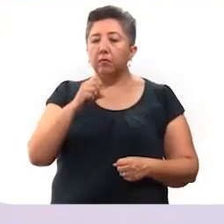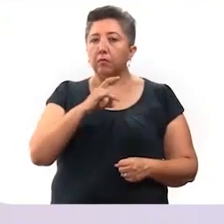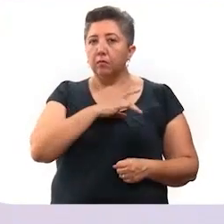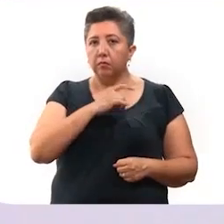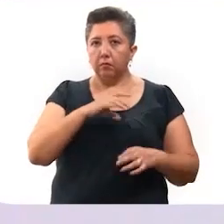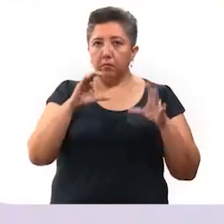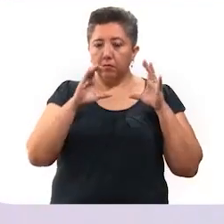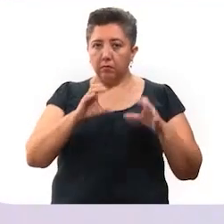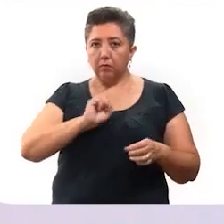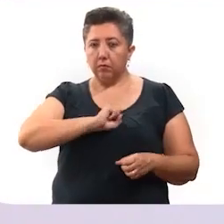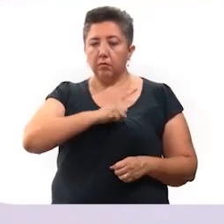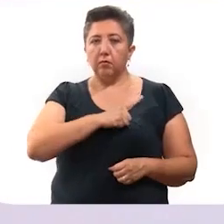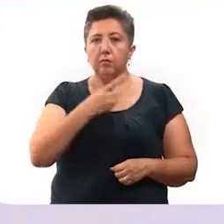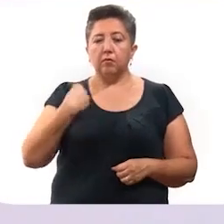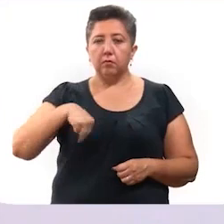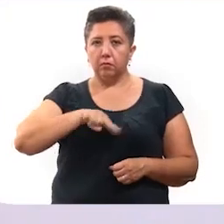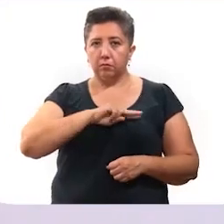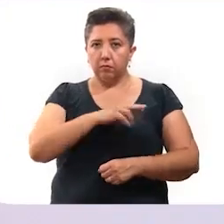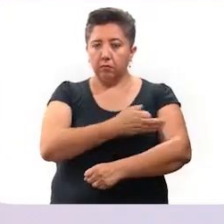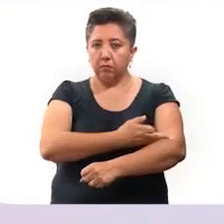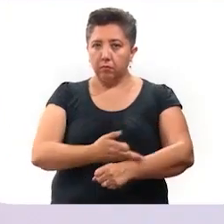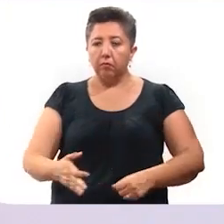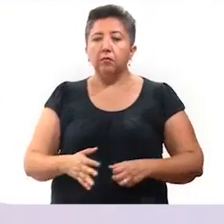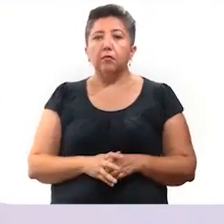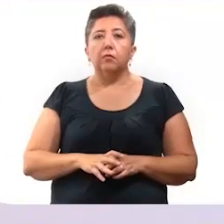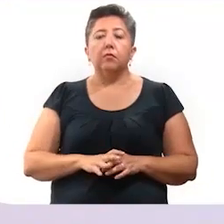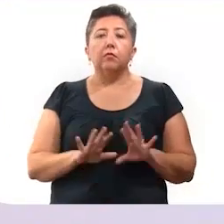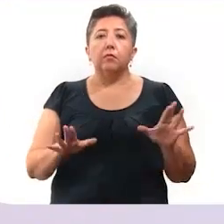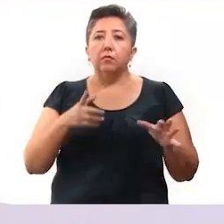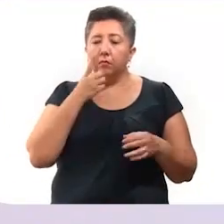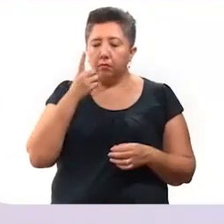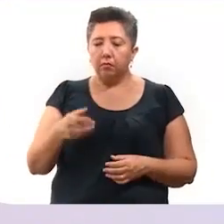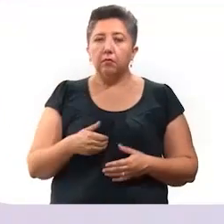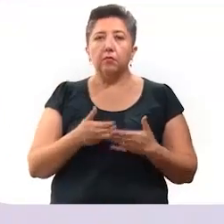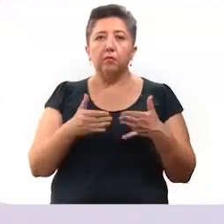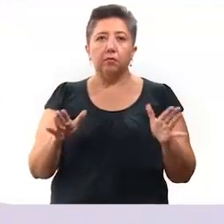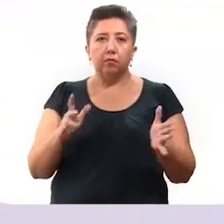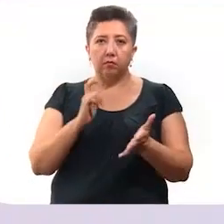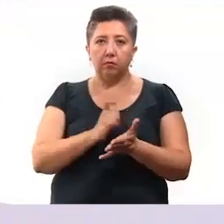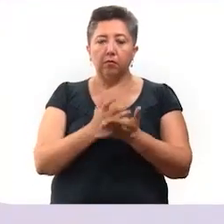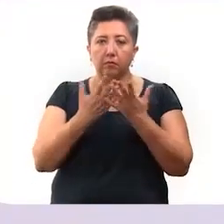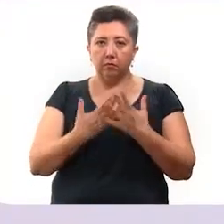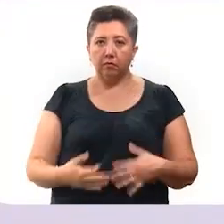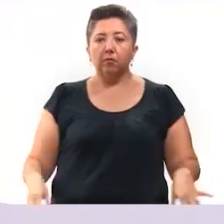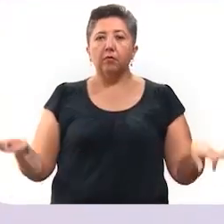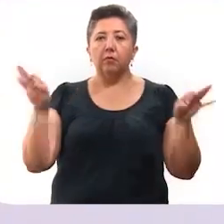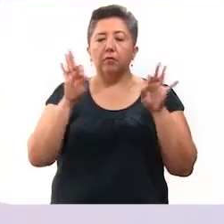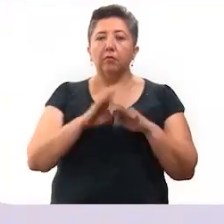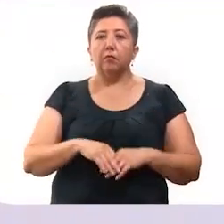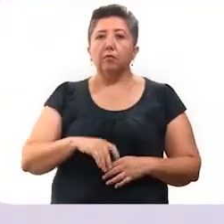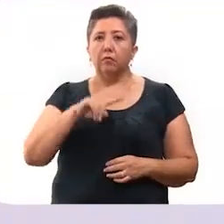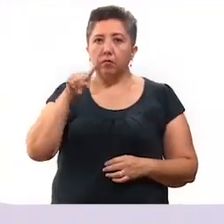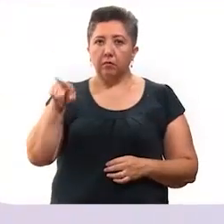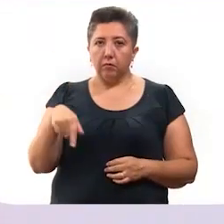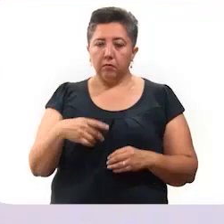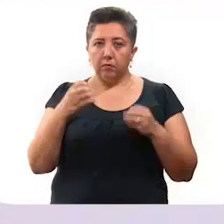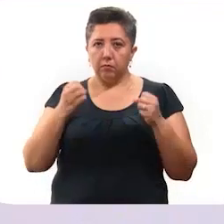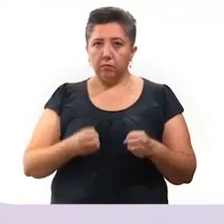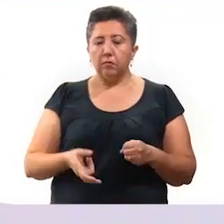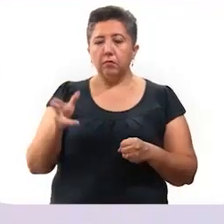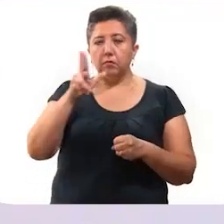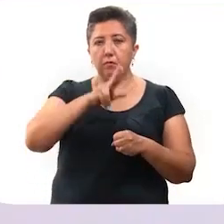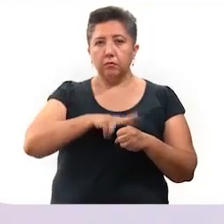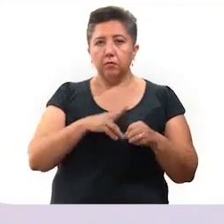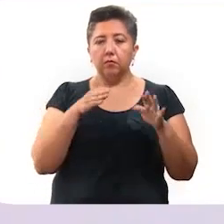temor para proteger nuestra salud y la de nuestras familias. Como se ha señalado en la reapertura económica, los datos más importantes son